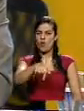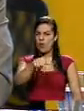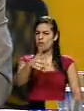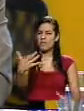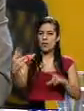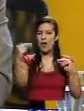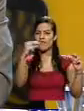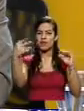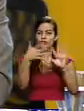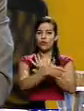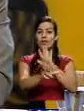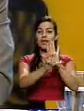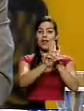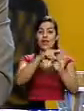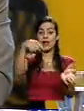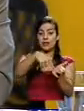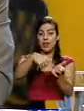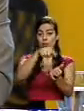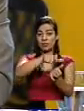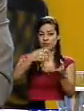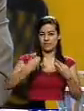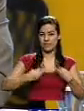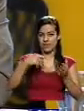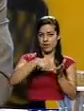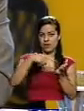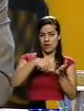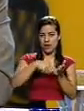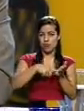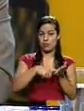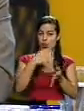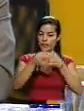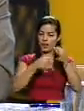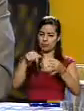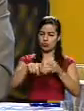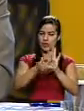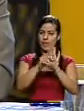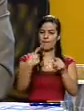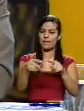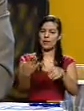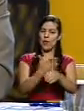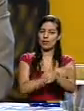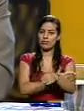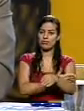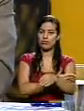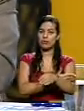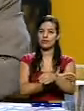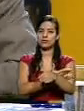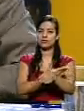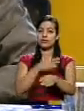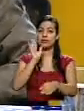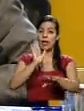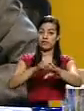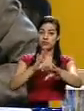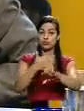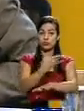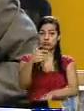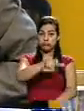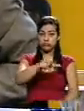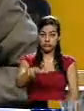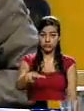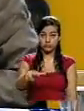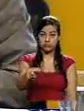de la ley de inquilinato y arrendamiento inmobiliario. Pero yo quiero recordarle a todos y a